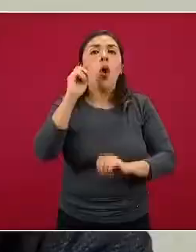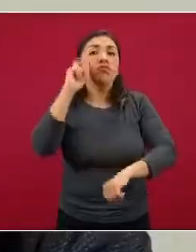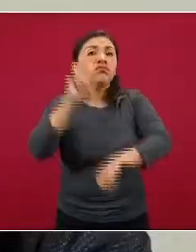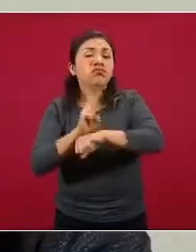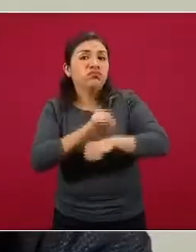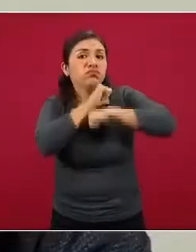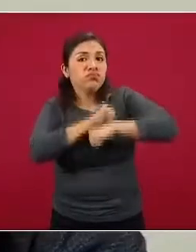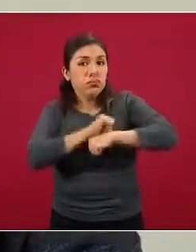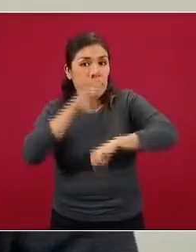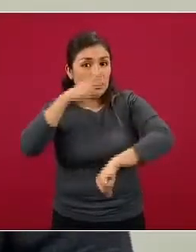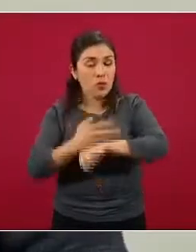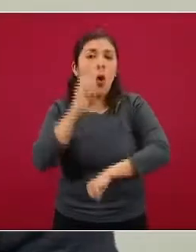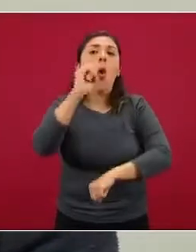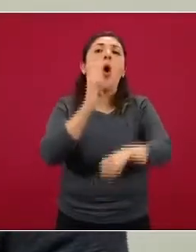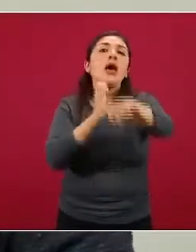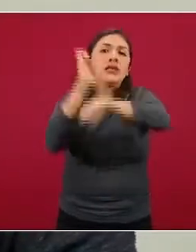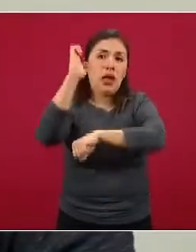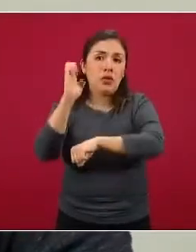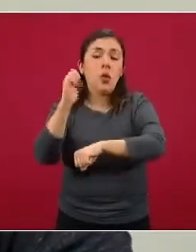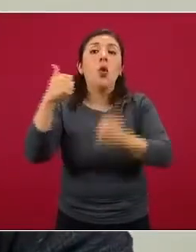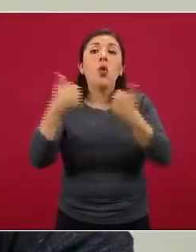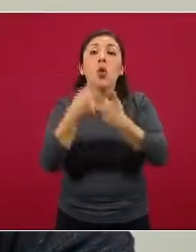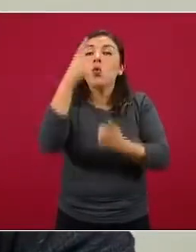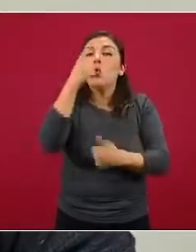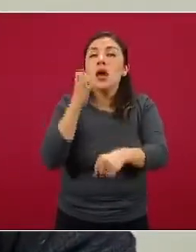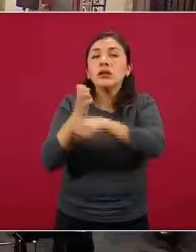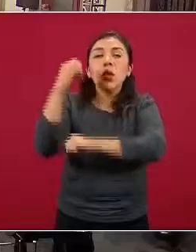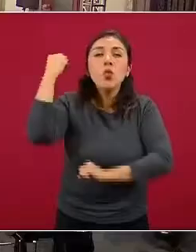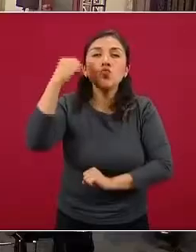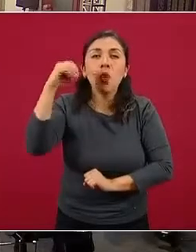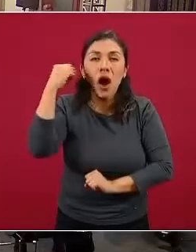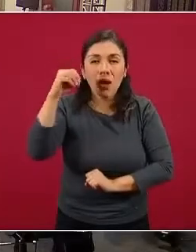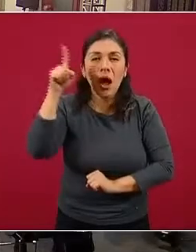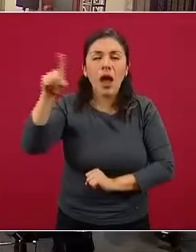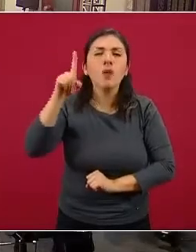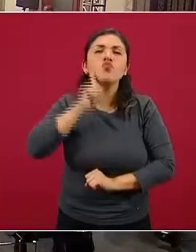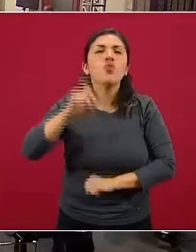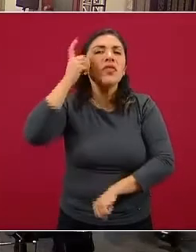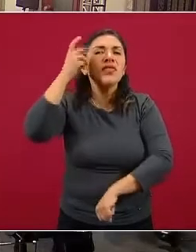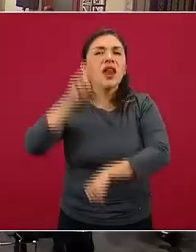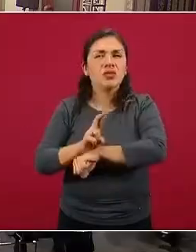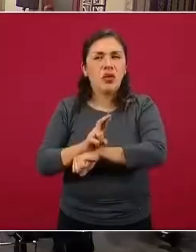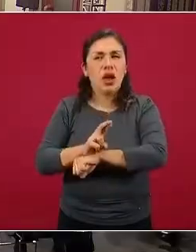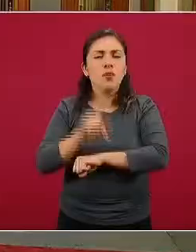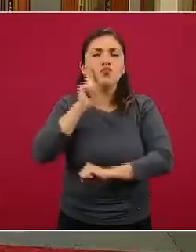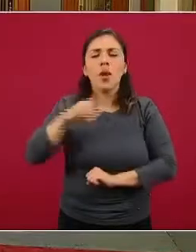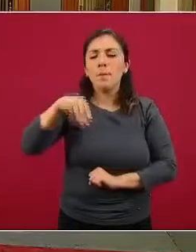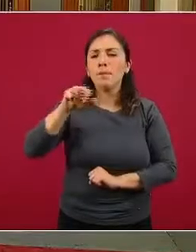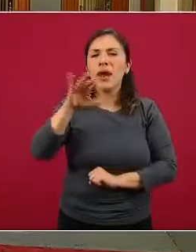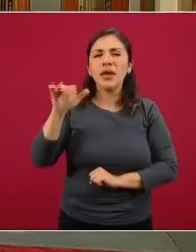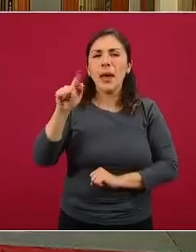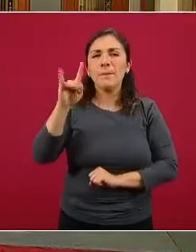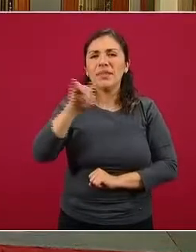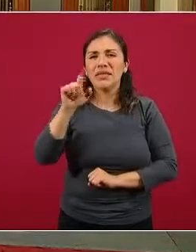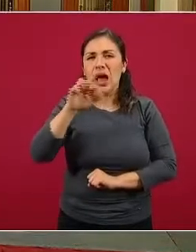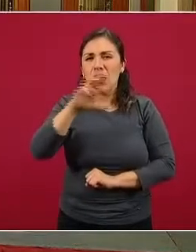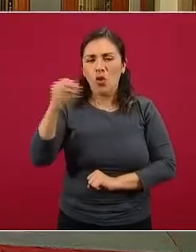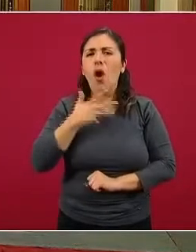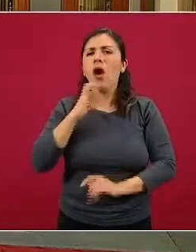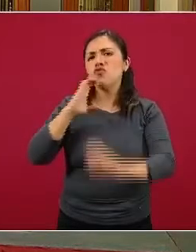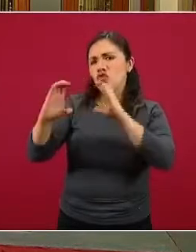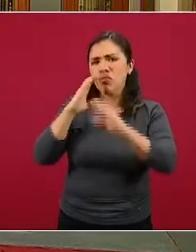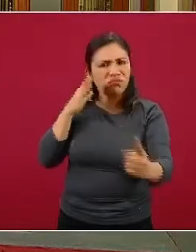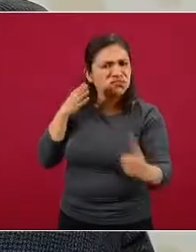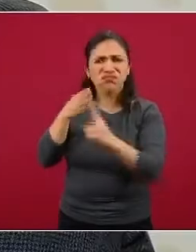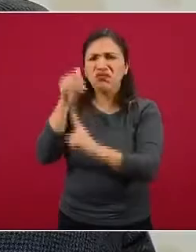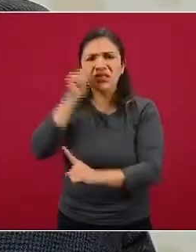jurisdiccional o nivel estatal. Específicamente con el Estado de Oaxaca, a través de su directora de los servicios, la doctora Mariel Pizarro, tenemos comunicación